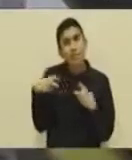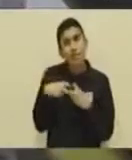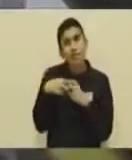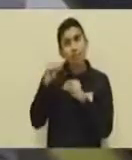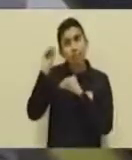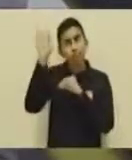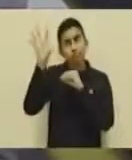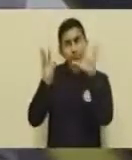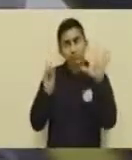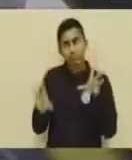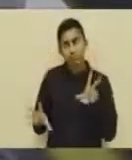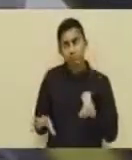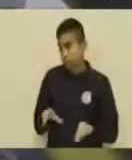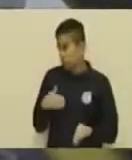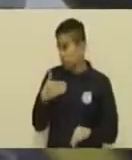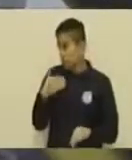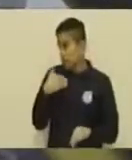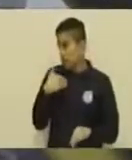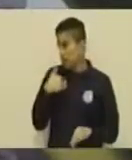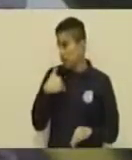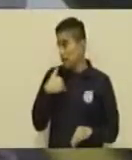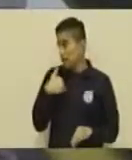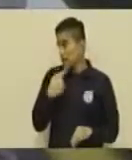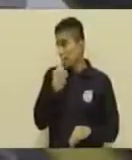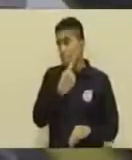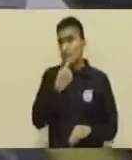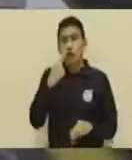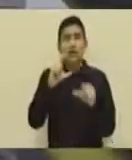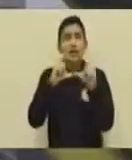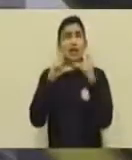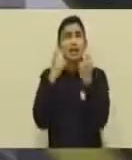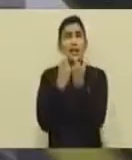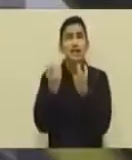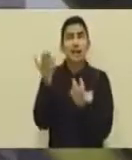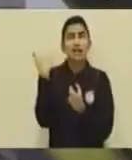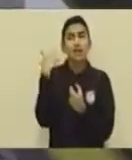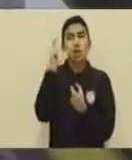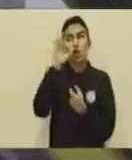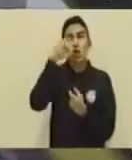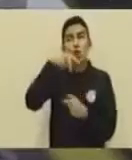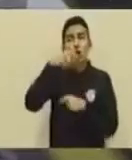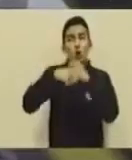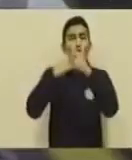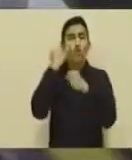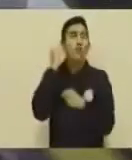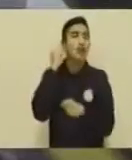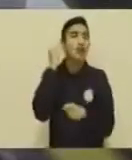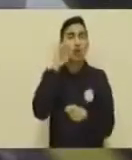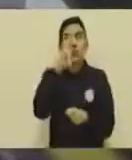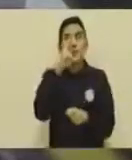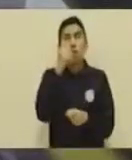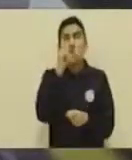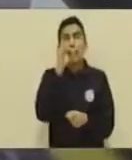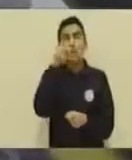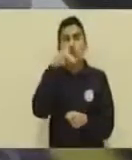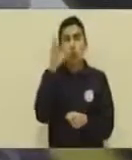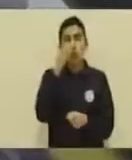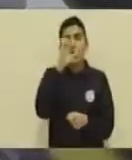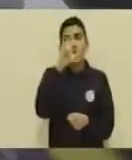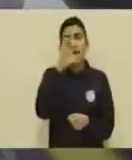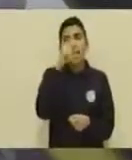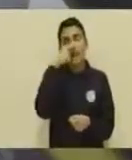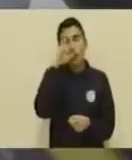energía, haciendo uso de lo que mencionamos en una clase anterior como configuración electrónica, ¿verdad? Oh,